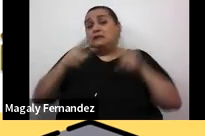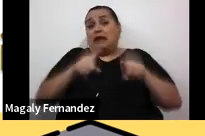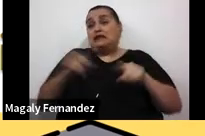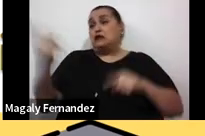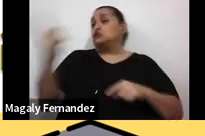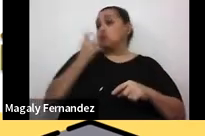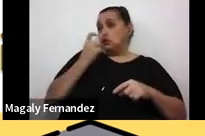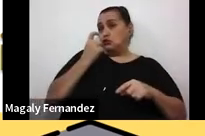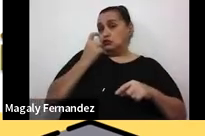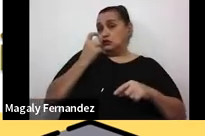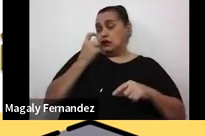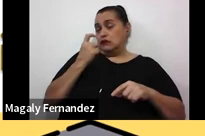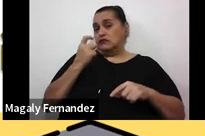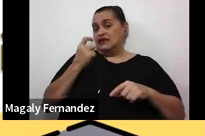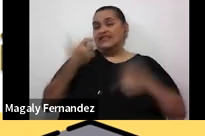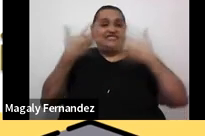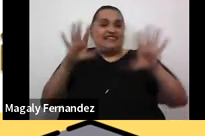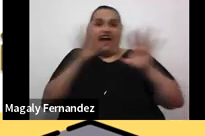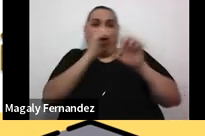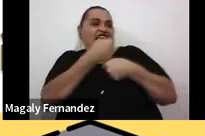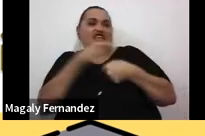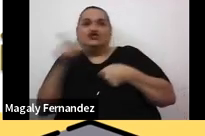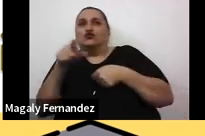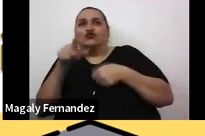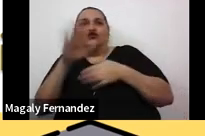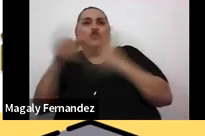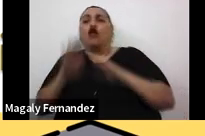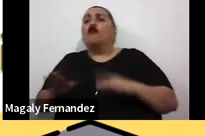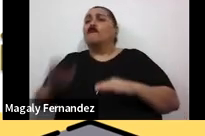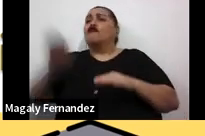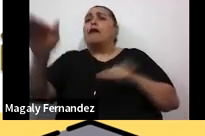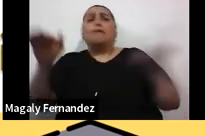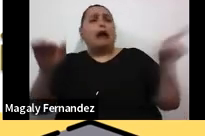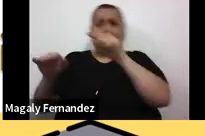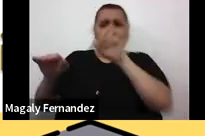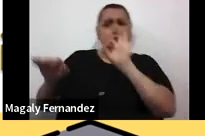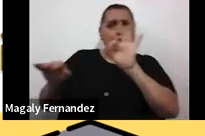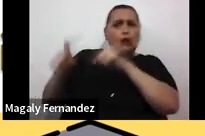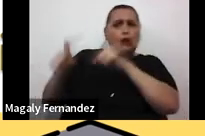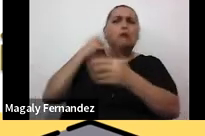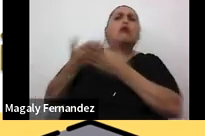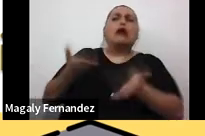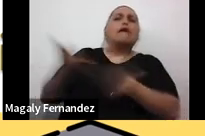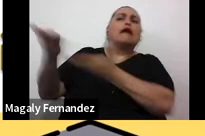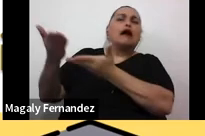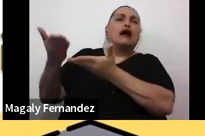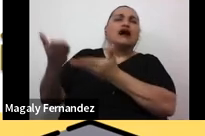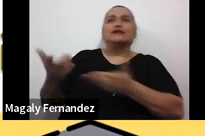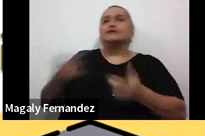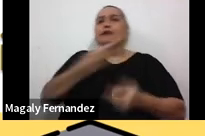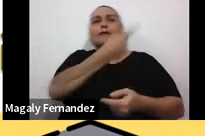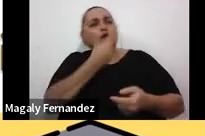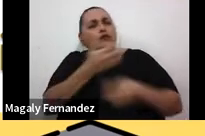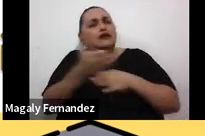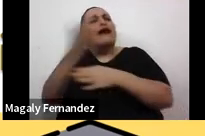preguntar ya como cuando ya está hecho ya para que de verdad Esta rampa estará bien porque no la probaste y uno dice charita Me hubieran